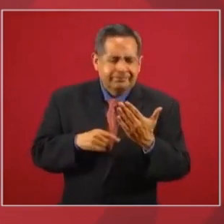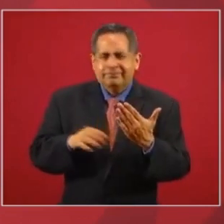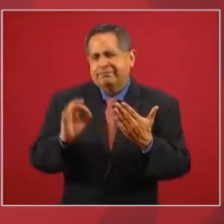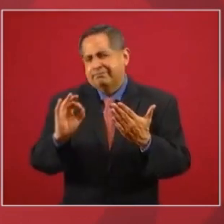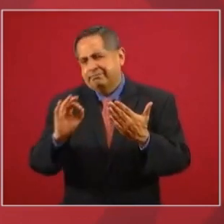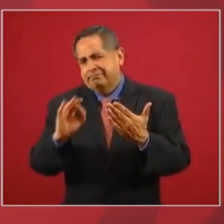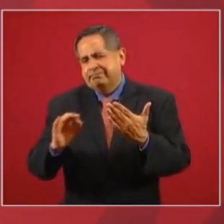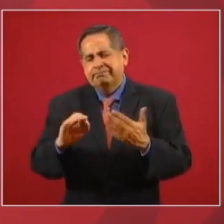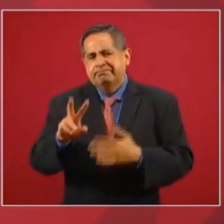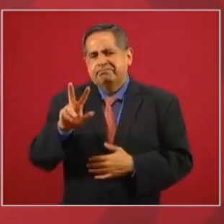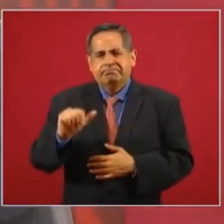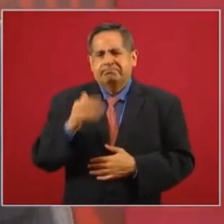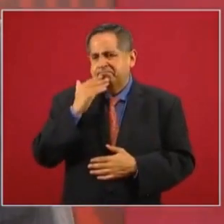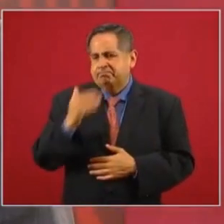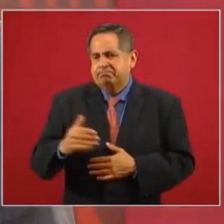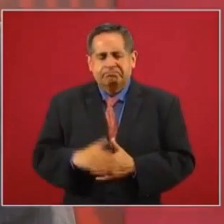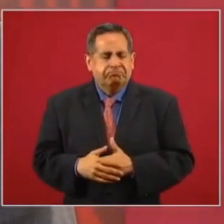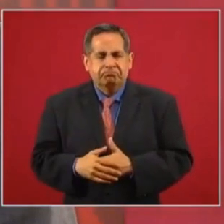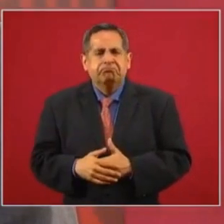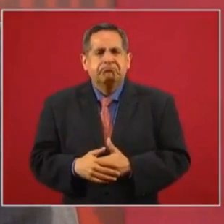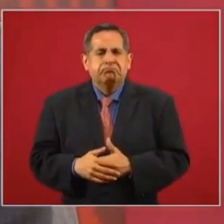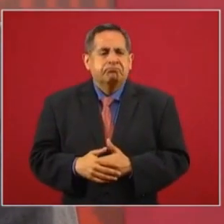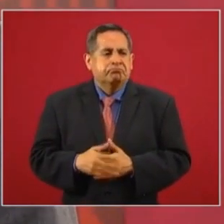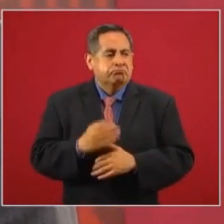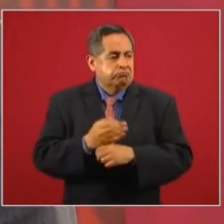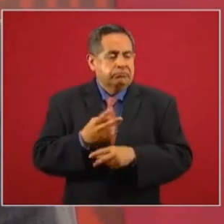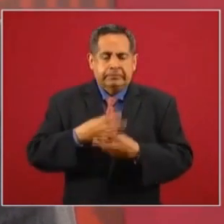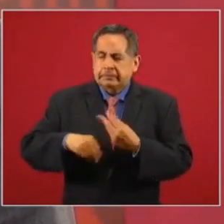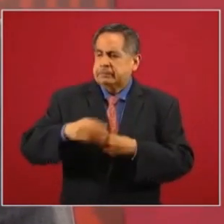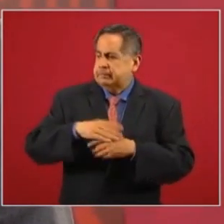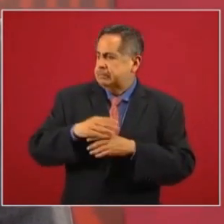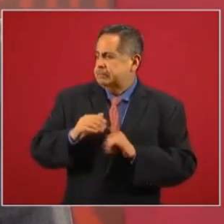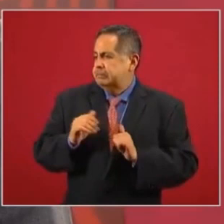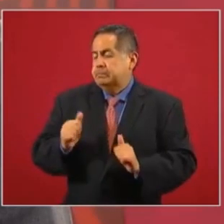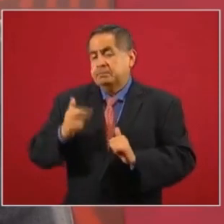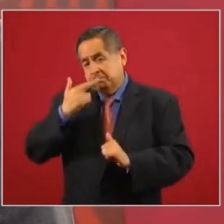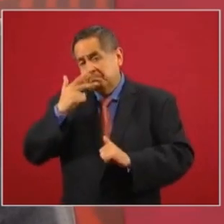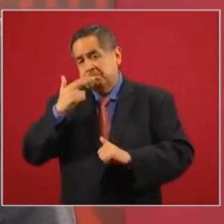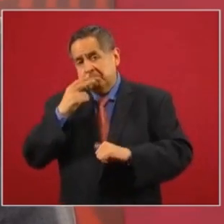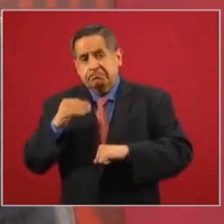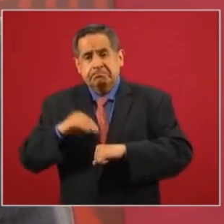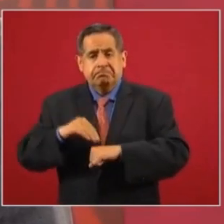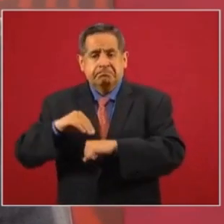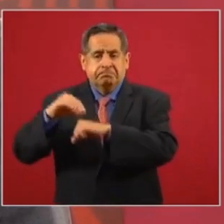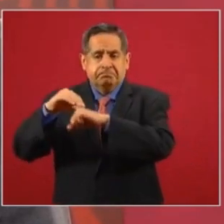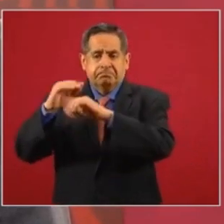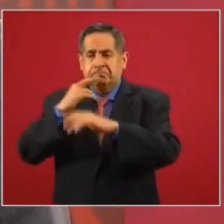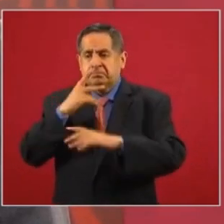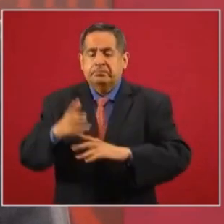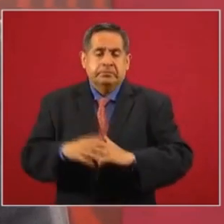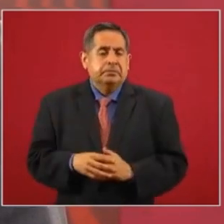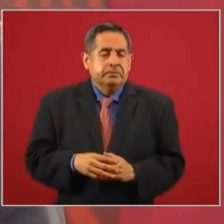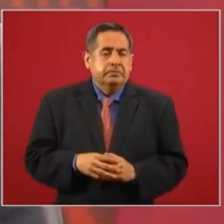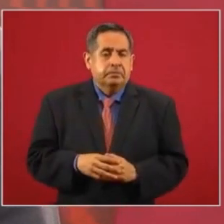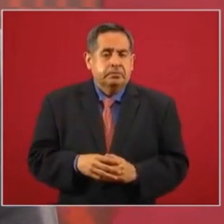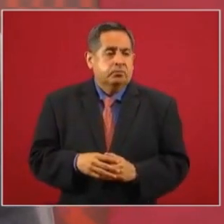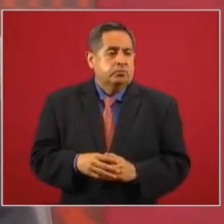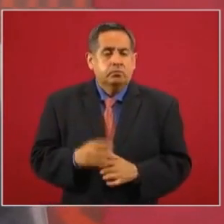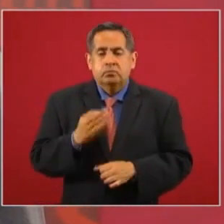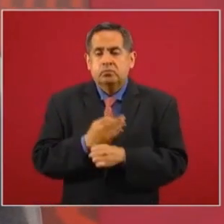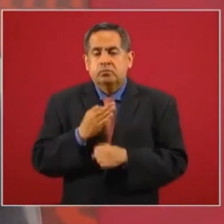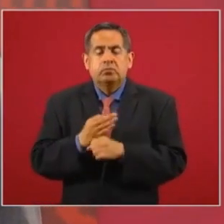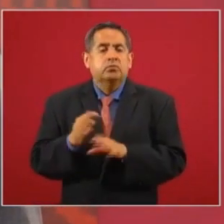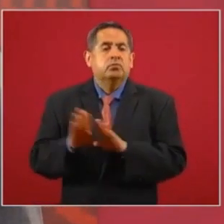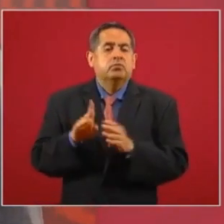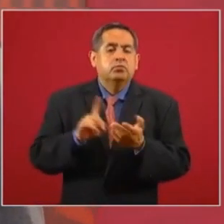saliendo de la crisis económica, y estamos saliendo